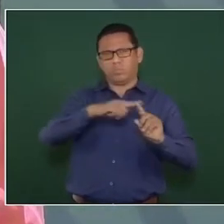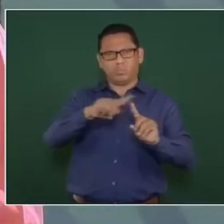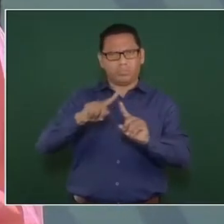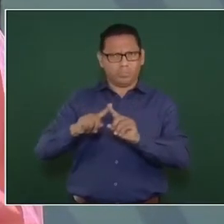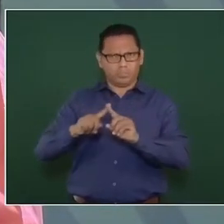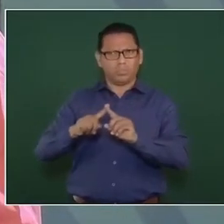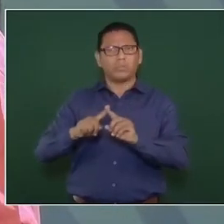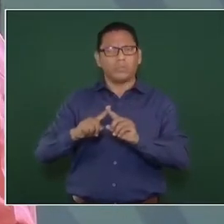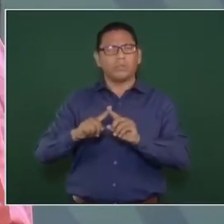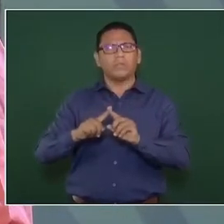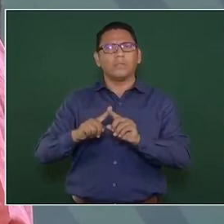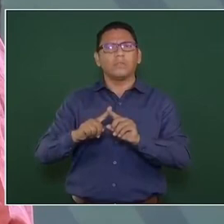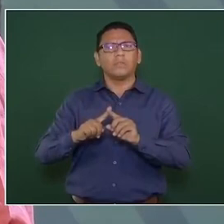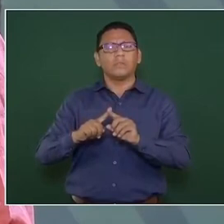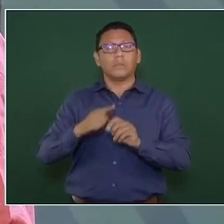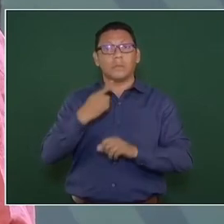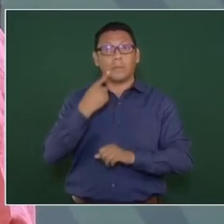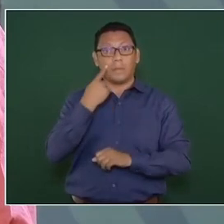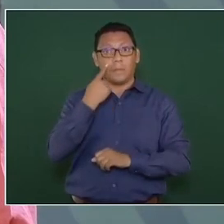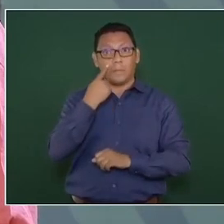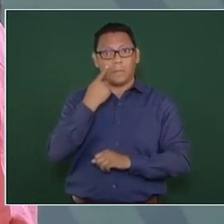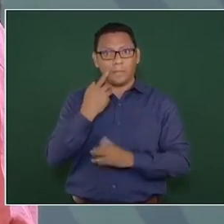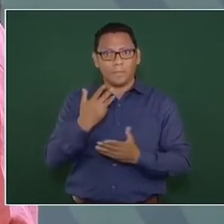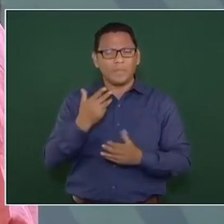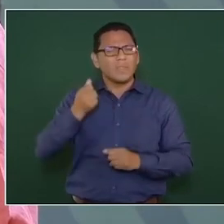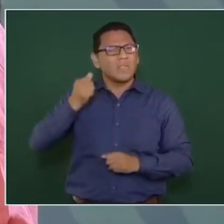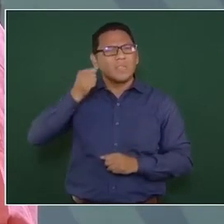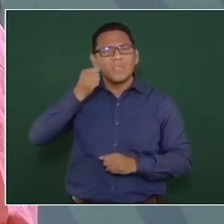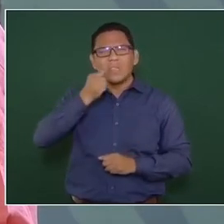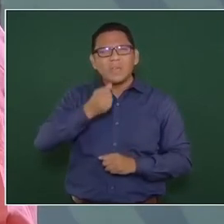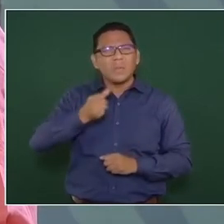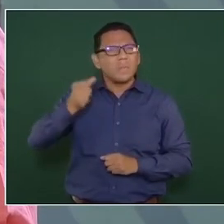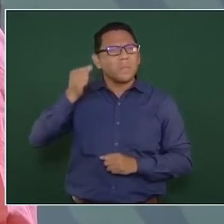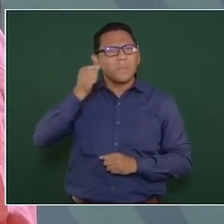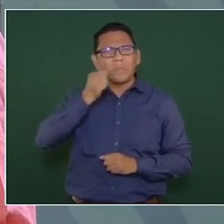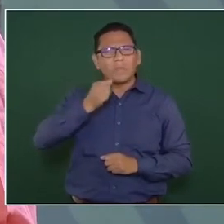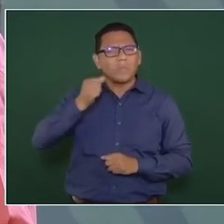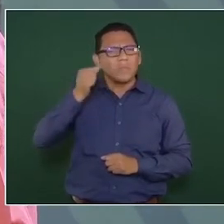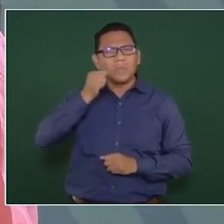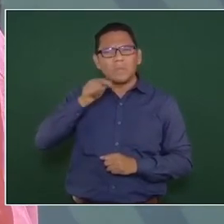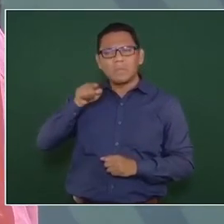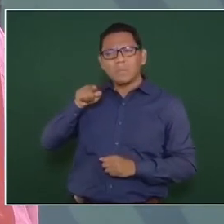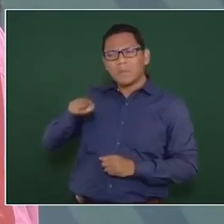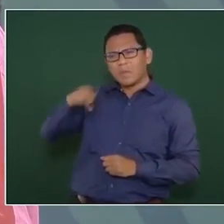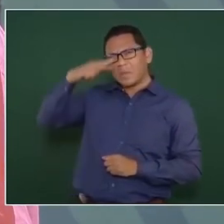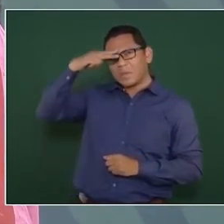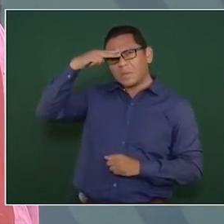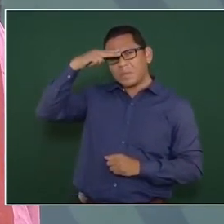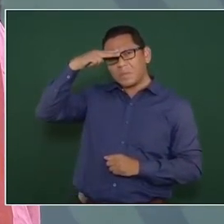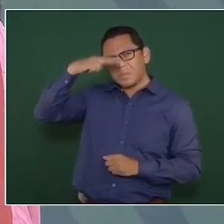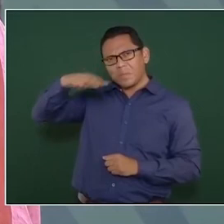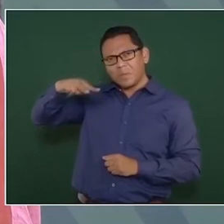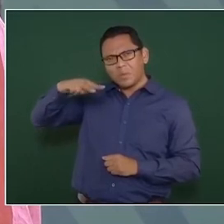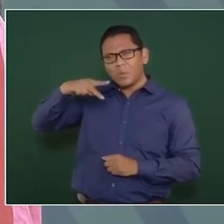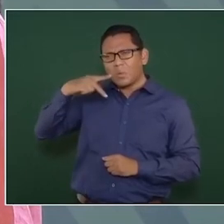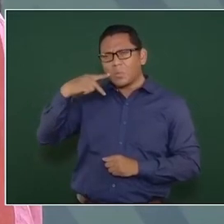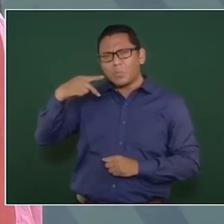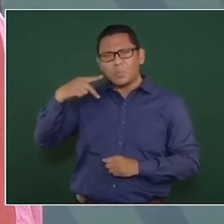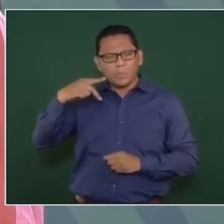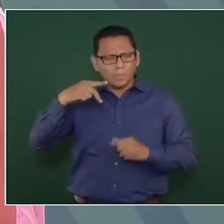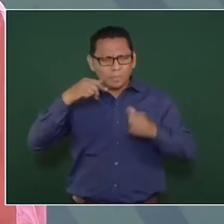La actitud siempre consecuente de México